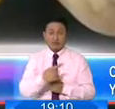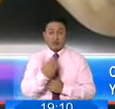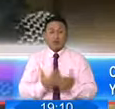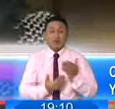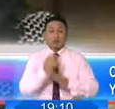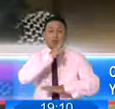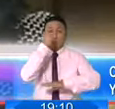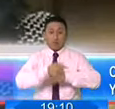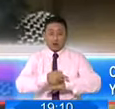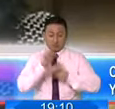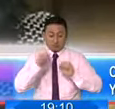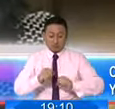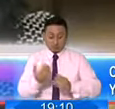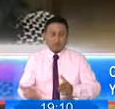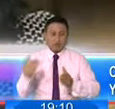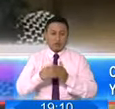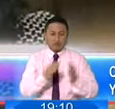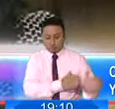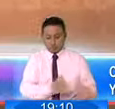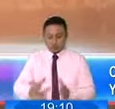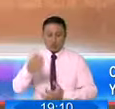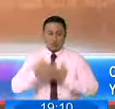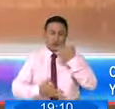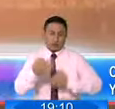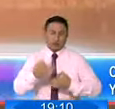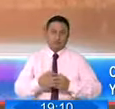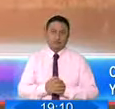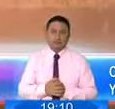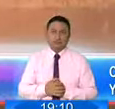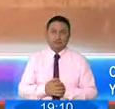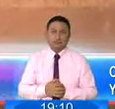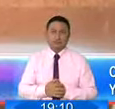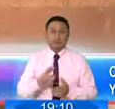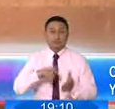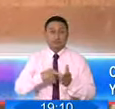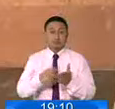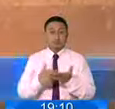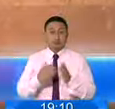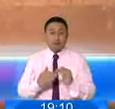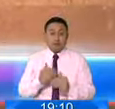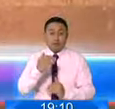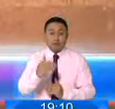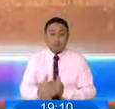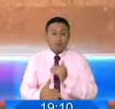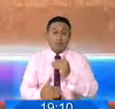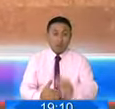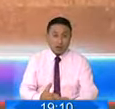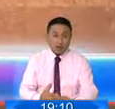decreto, aspiran a recobrar su ordenamiento jurídico. Es un avance, es un paso